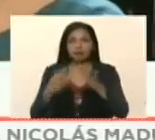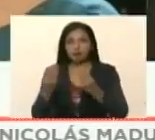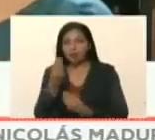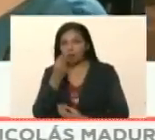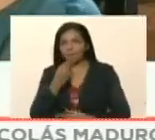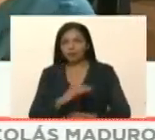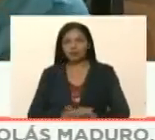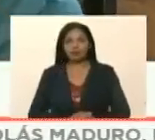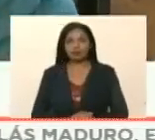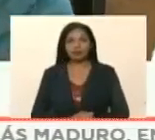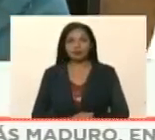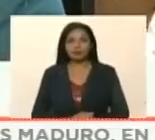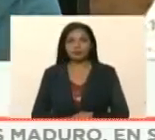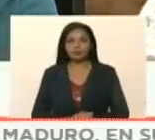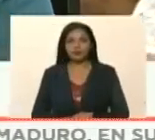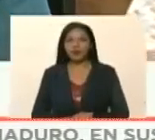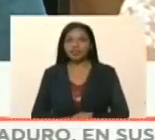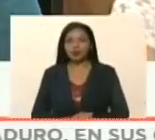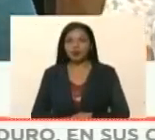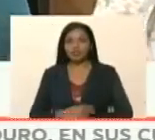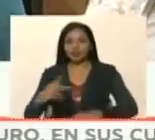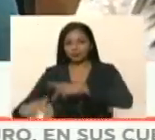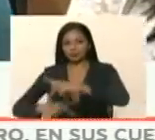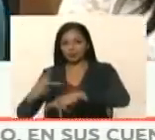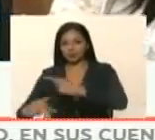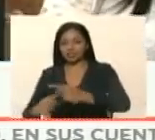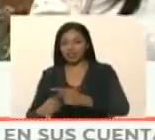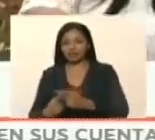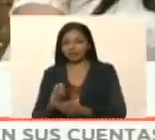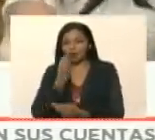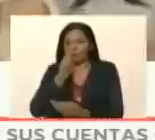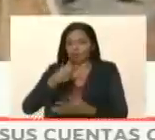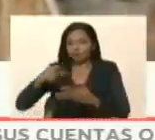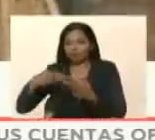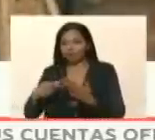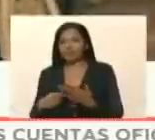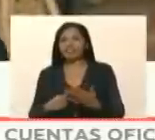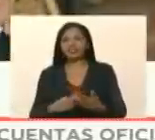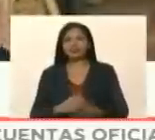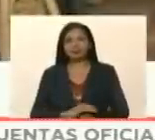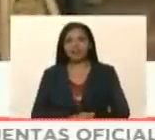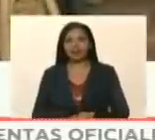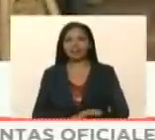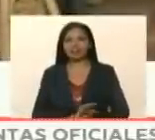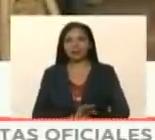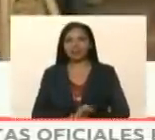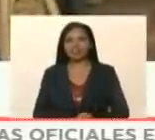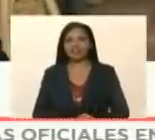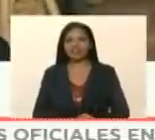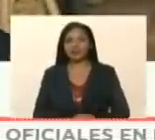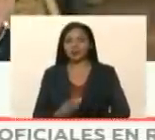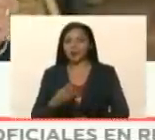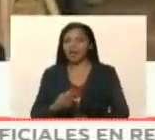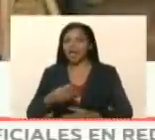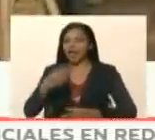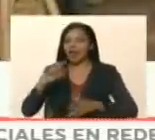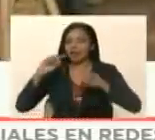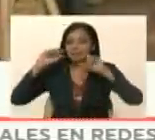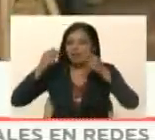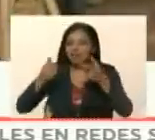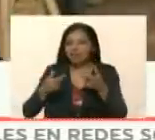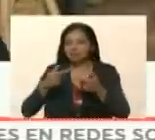casa, producir la papa, la berenjena, el maíz, el